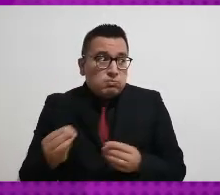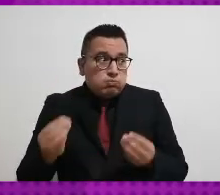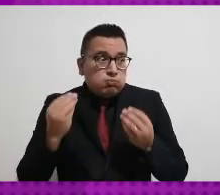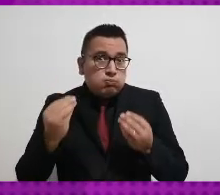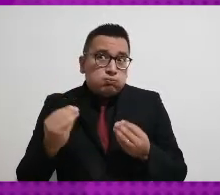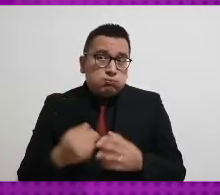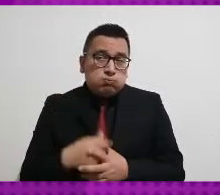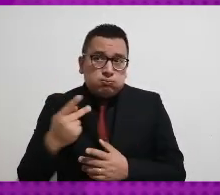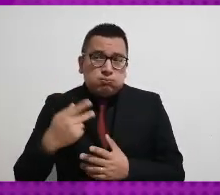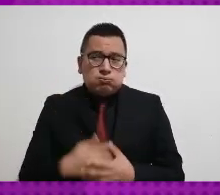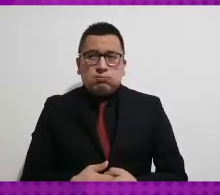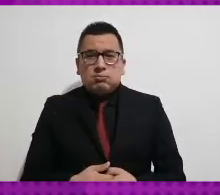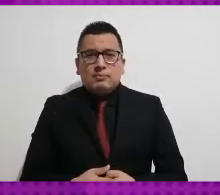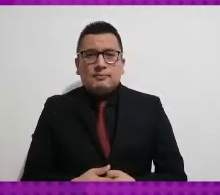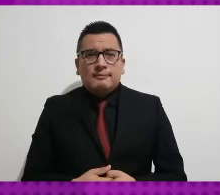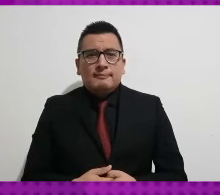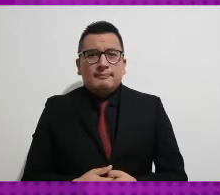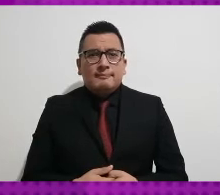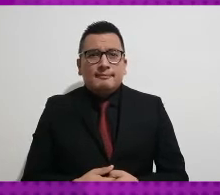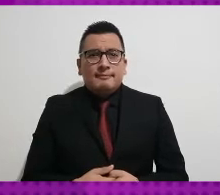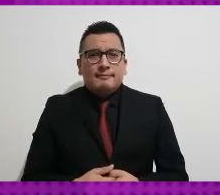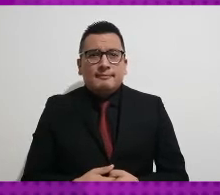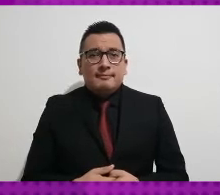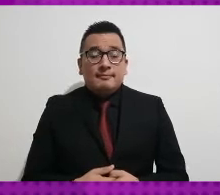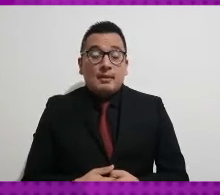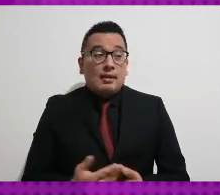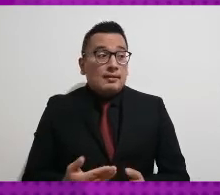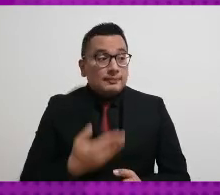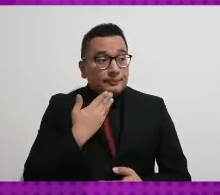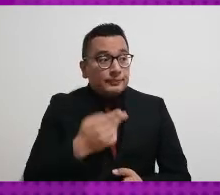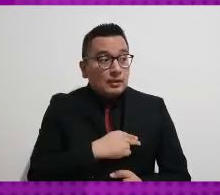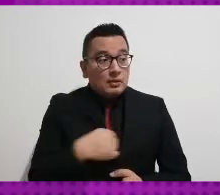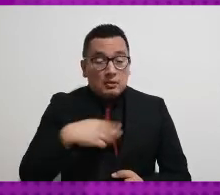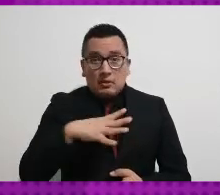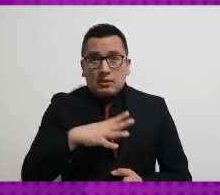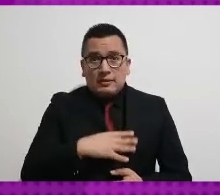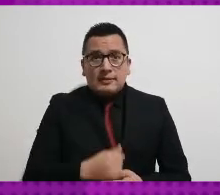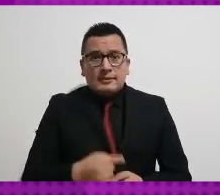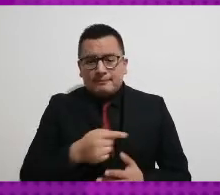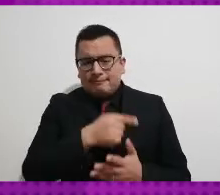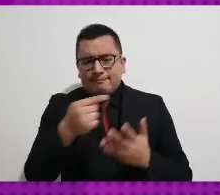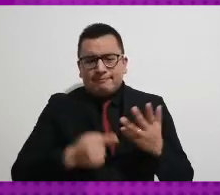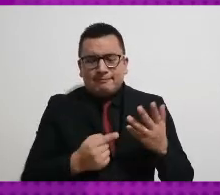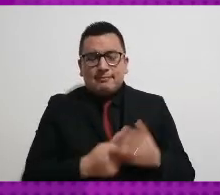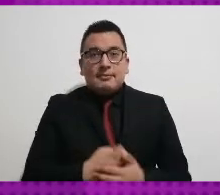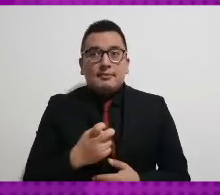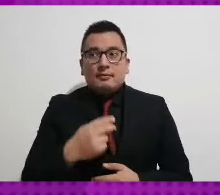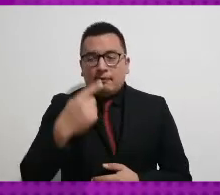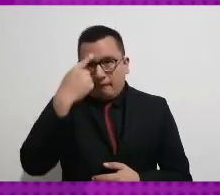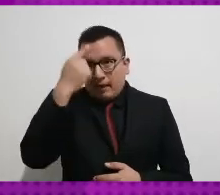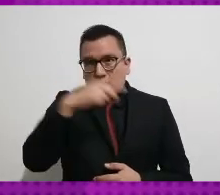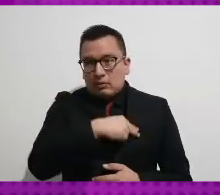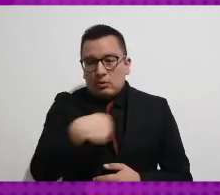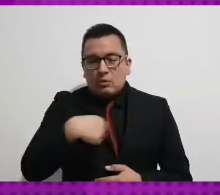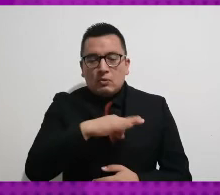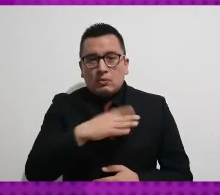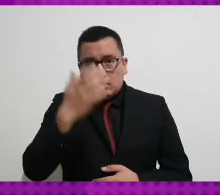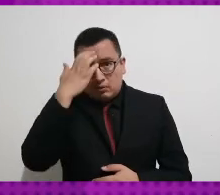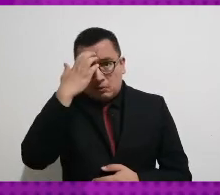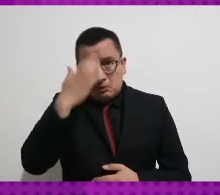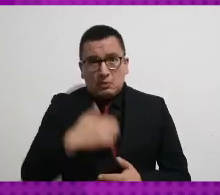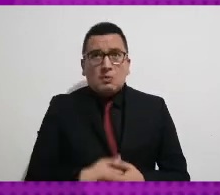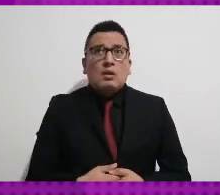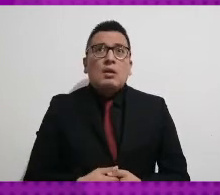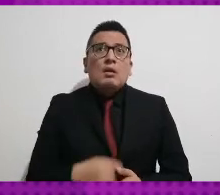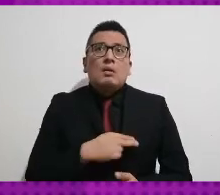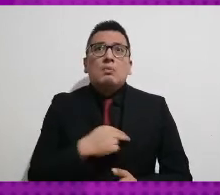mucho material el que ustedes ven. Sí, bueno, si bien tenemos estas herramientas de fácil acceso que la